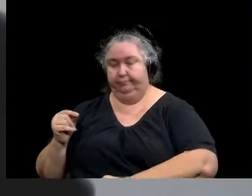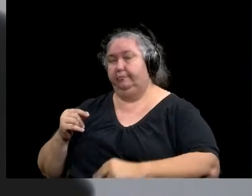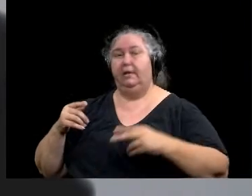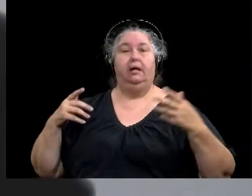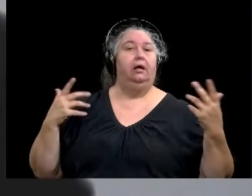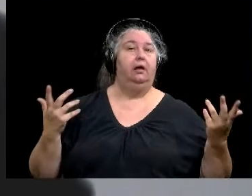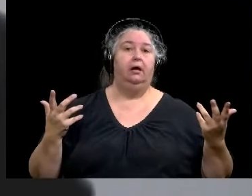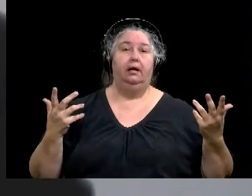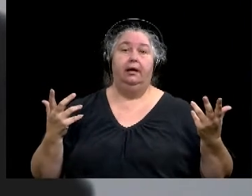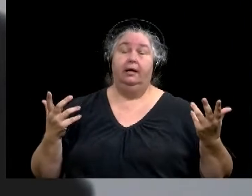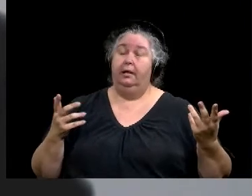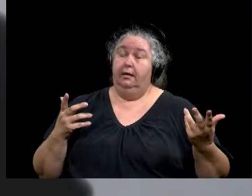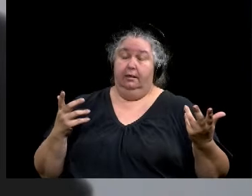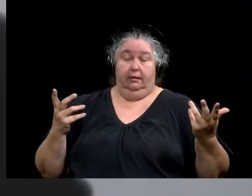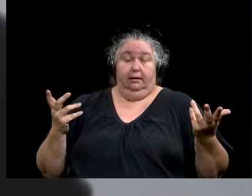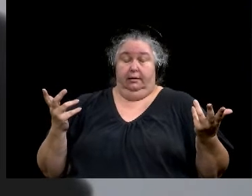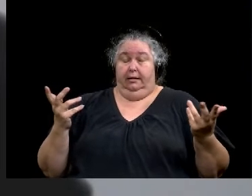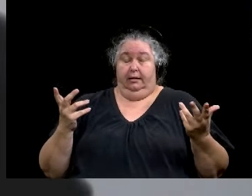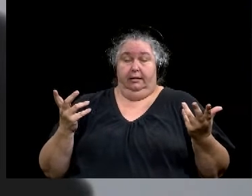también con los